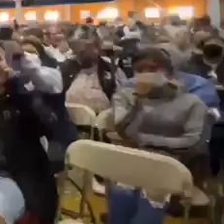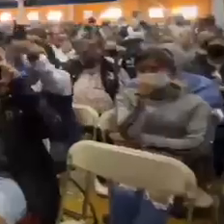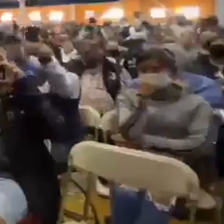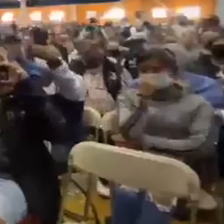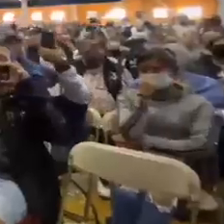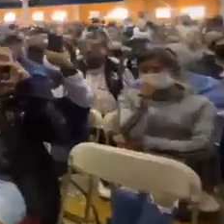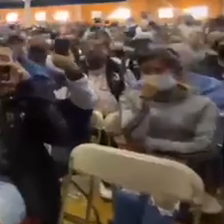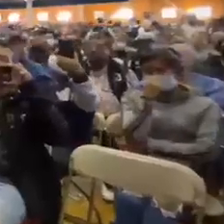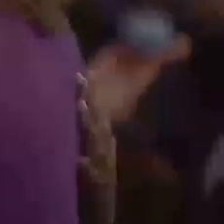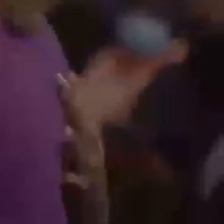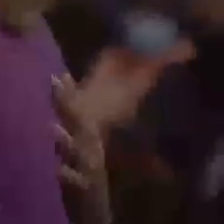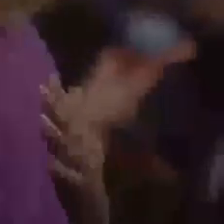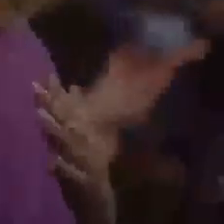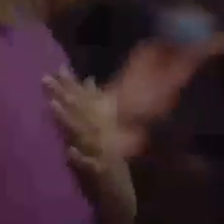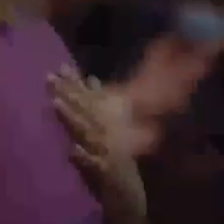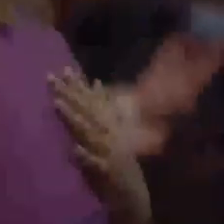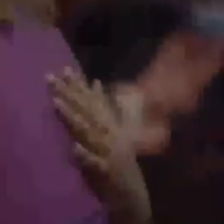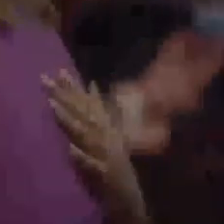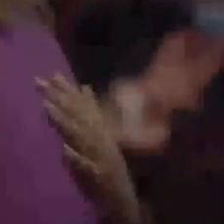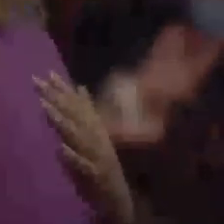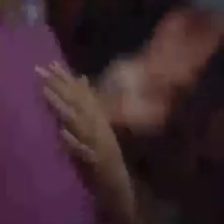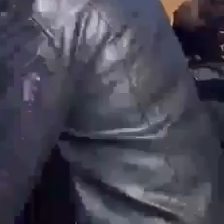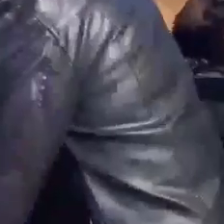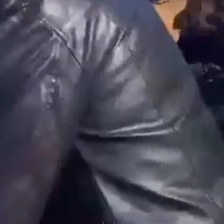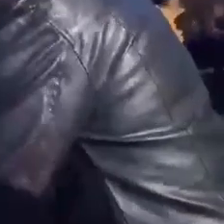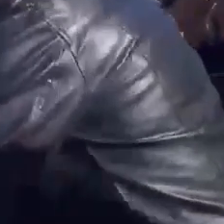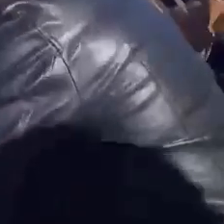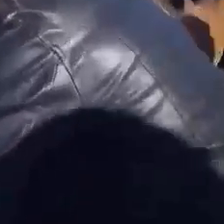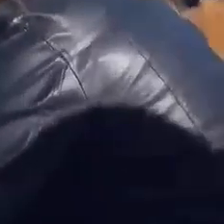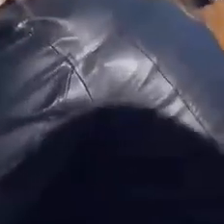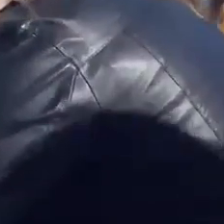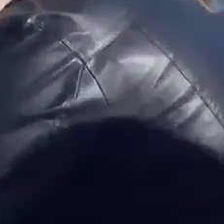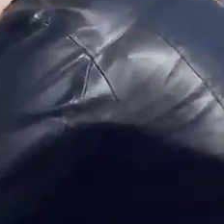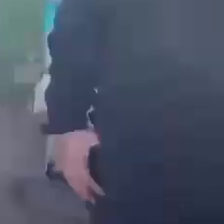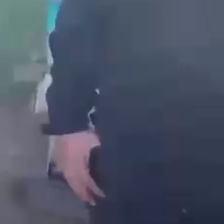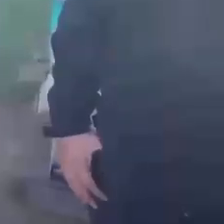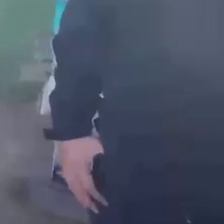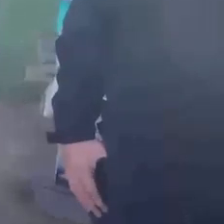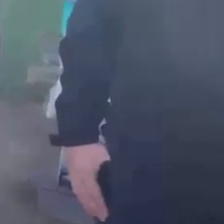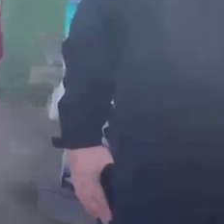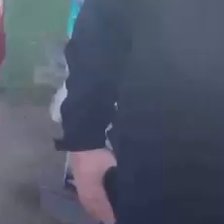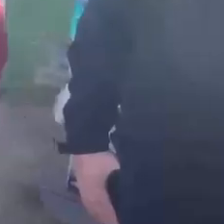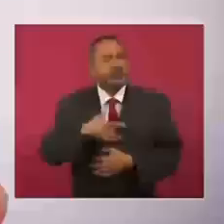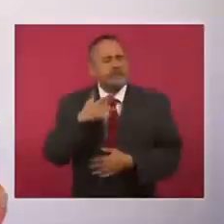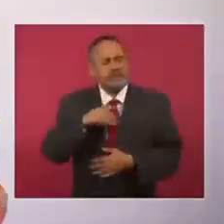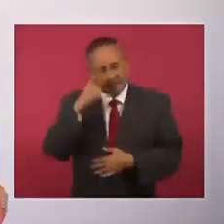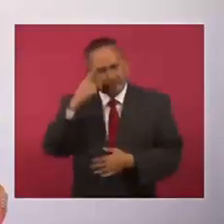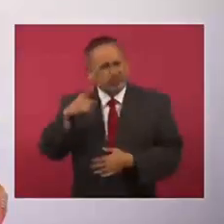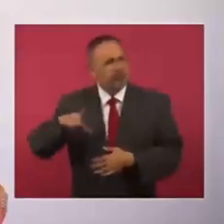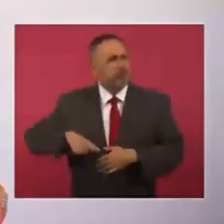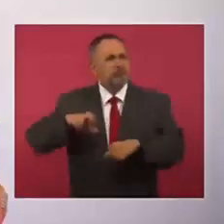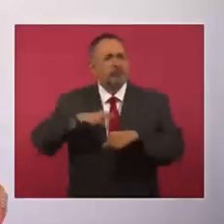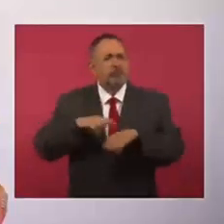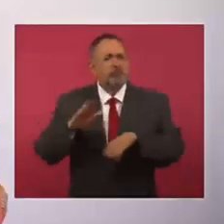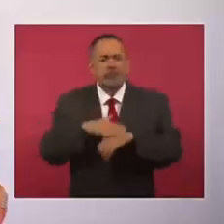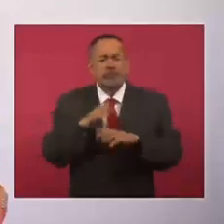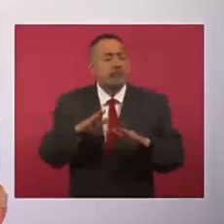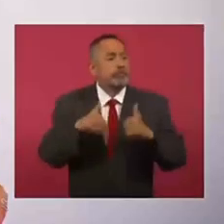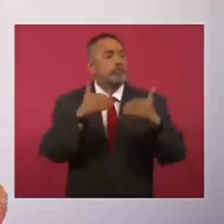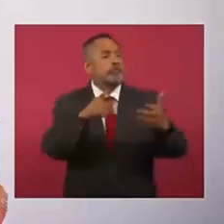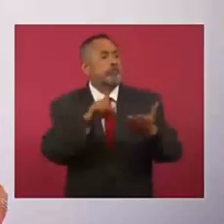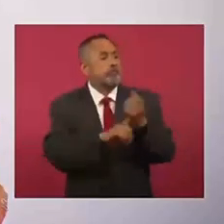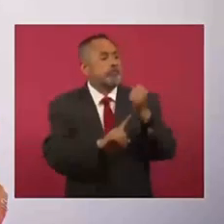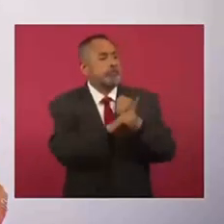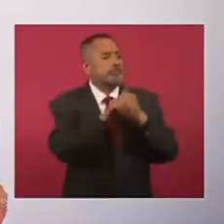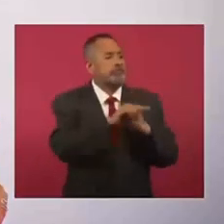que corrieron aquellas que ya no están. Yo no hago política para mandar. Lo hago porque allá afuera hay